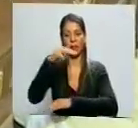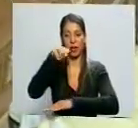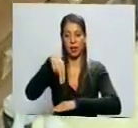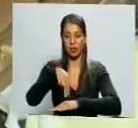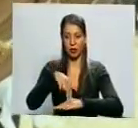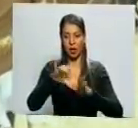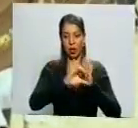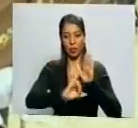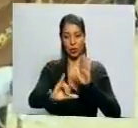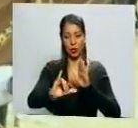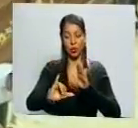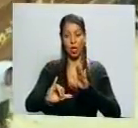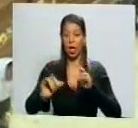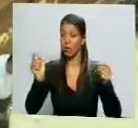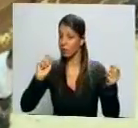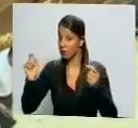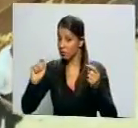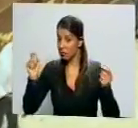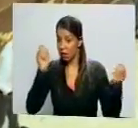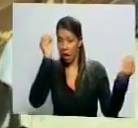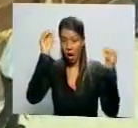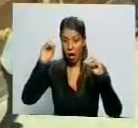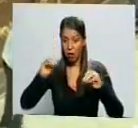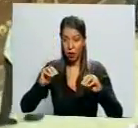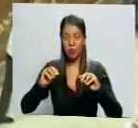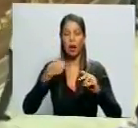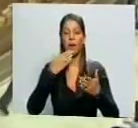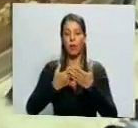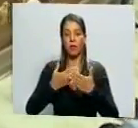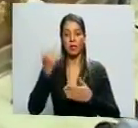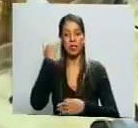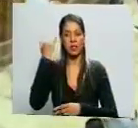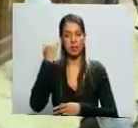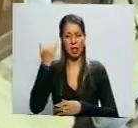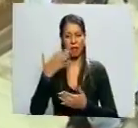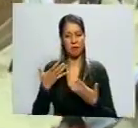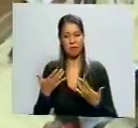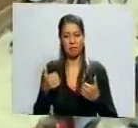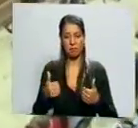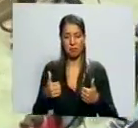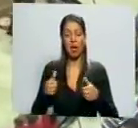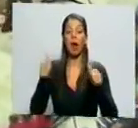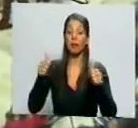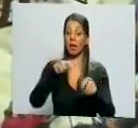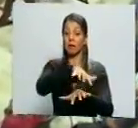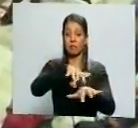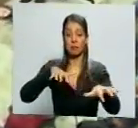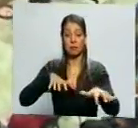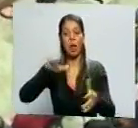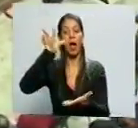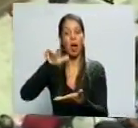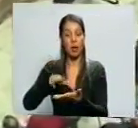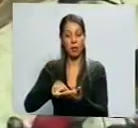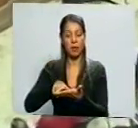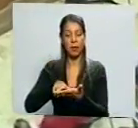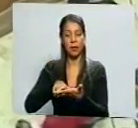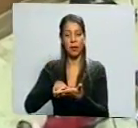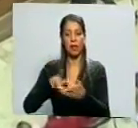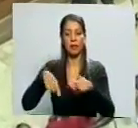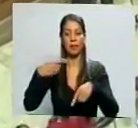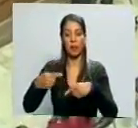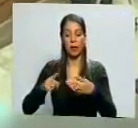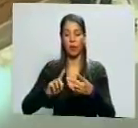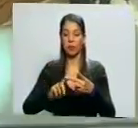Constituyente. Sometido a consideración, la referida propuesta de designación resultó aprobada por unanimidad, Seguidamente